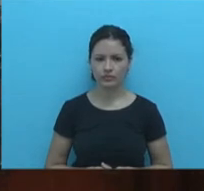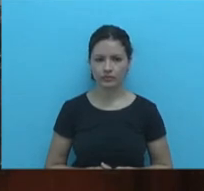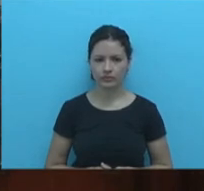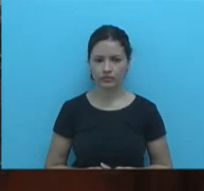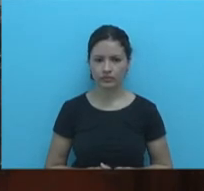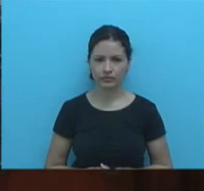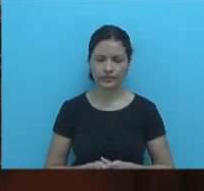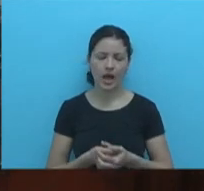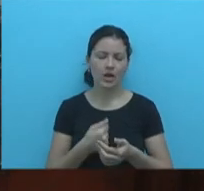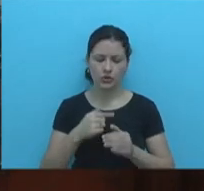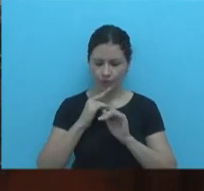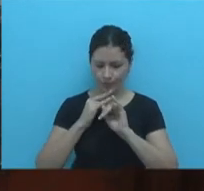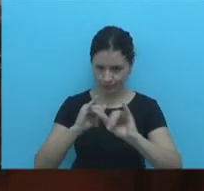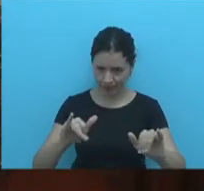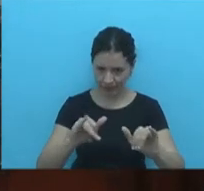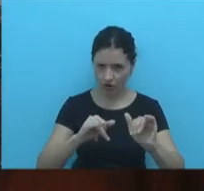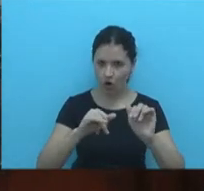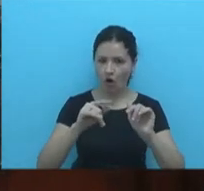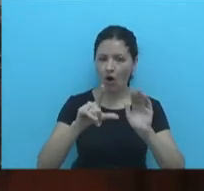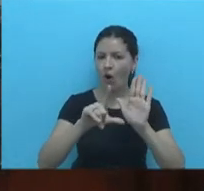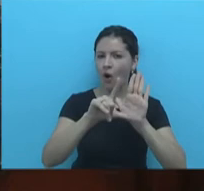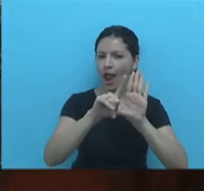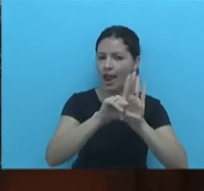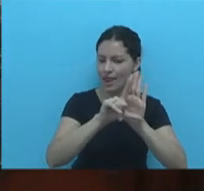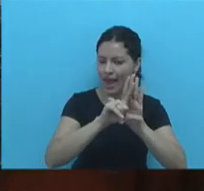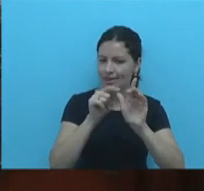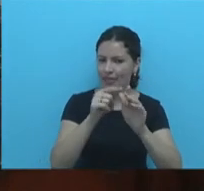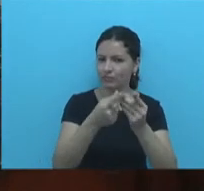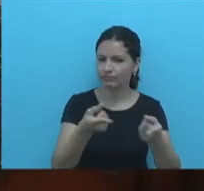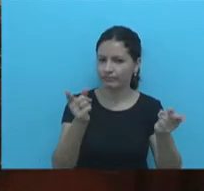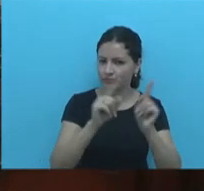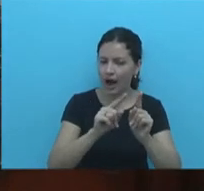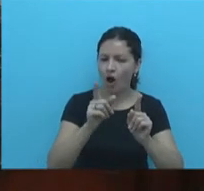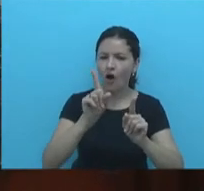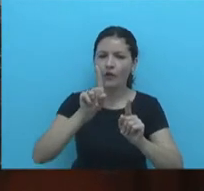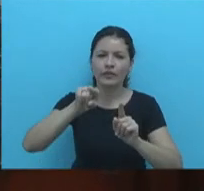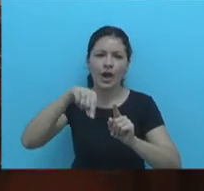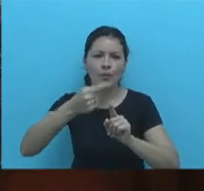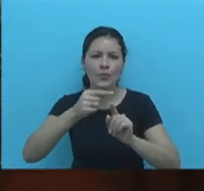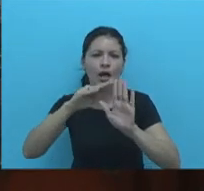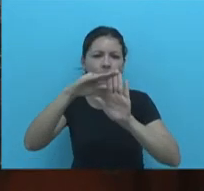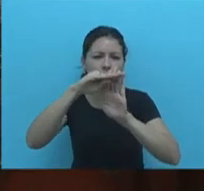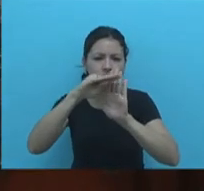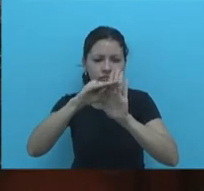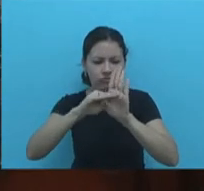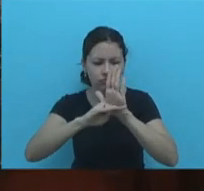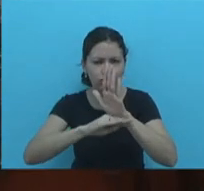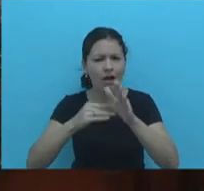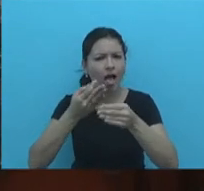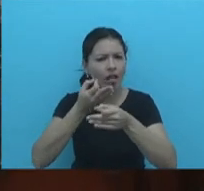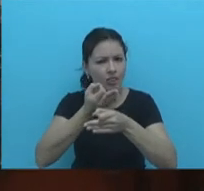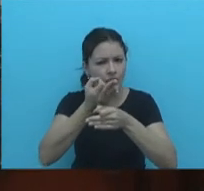marco. Después, todo lo que es la regulación se hace a través de un decreto reglamentario para